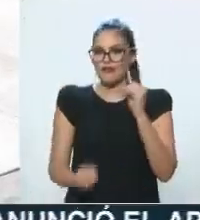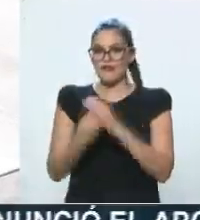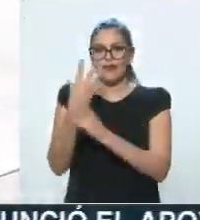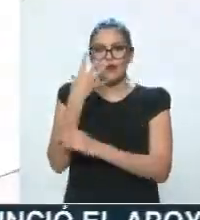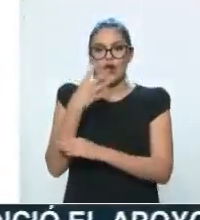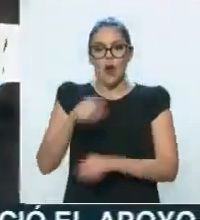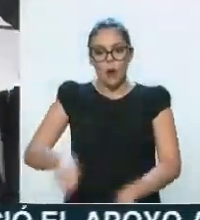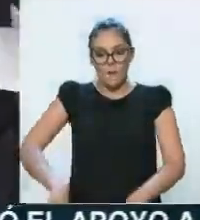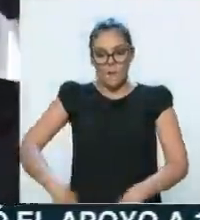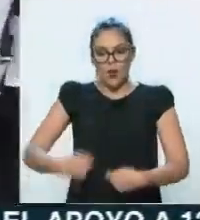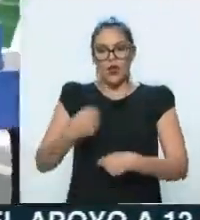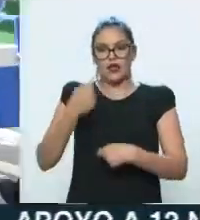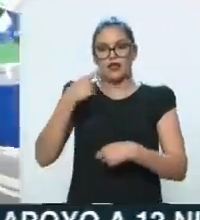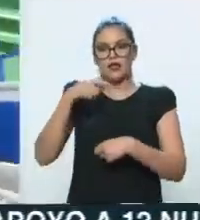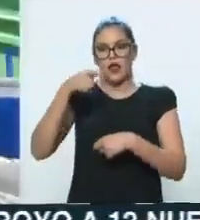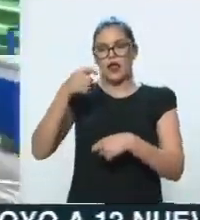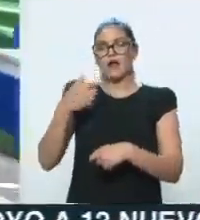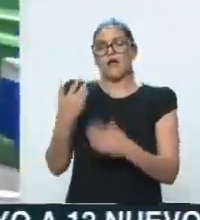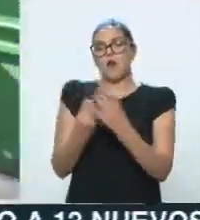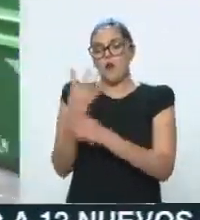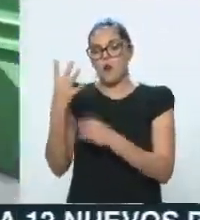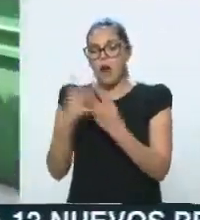traje, el gorro, todo.